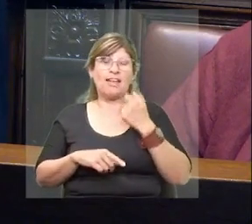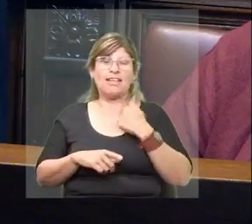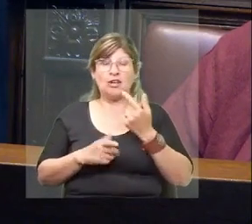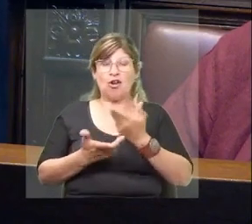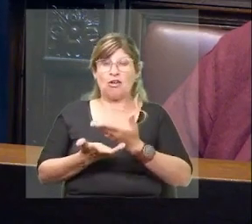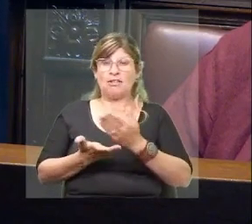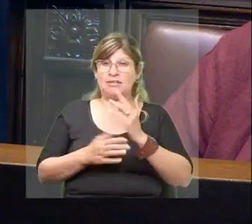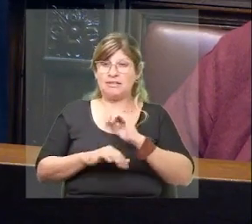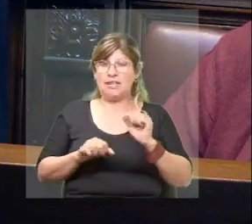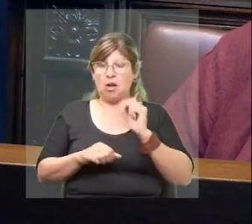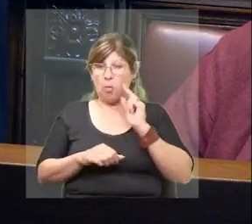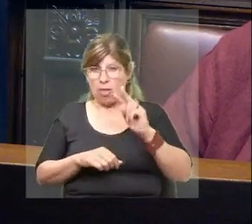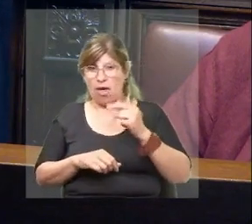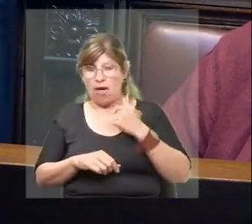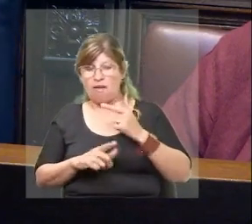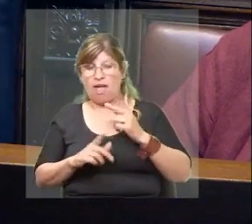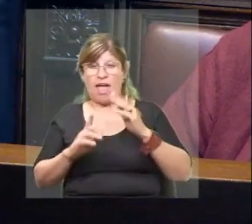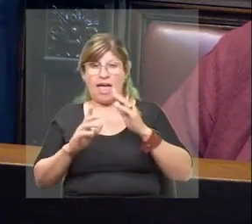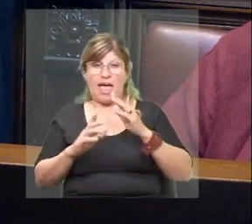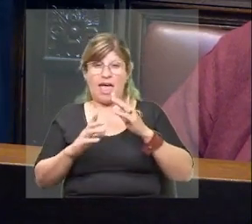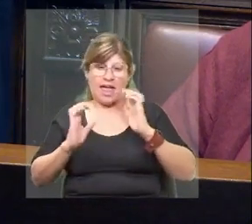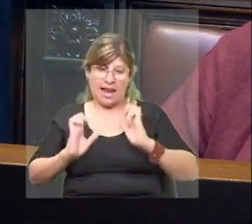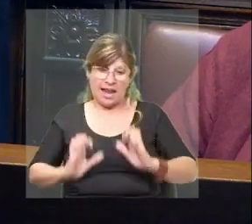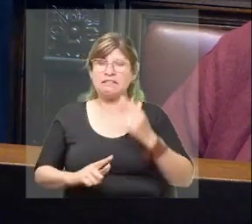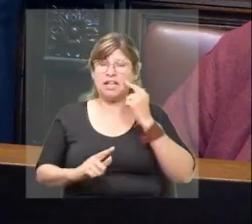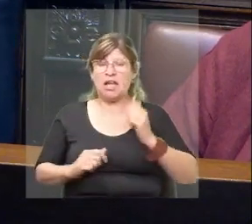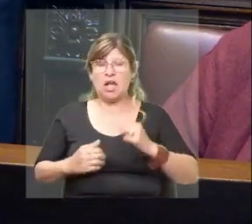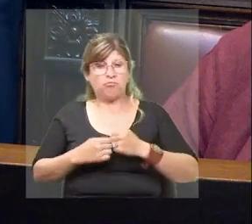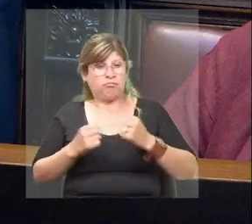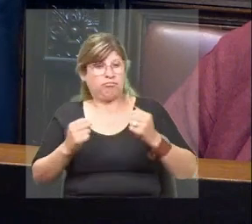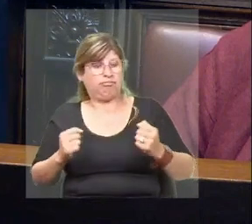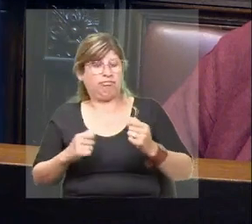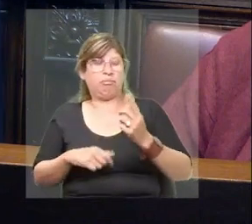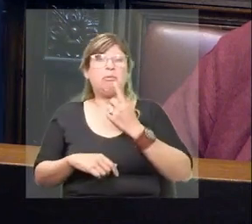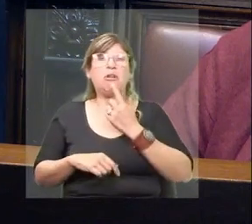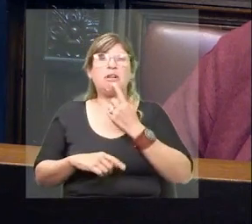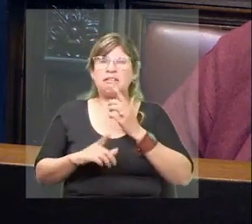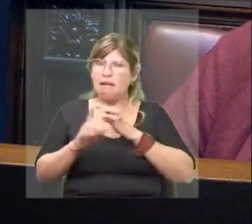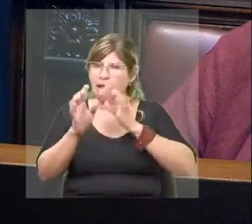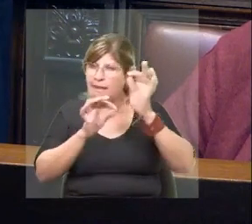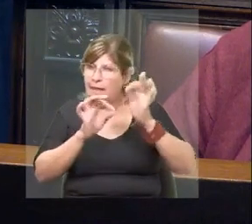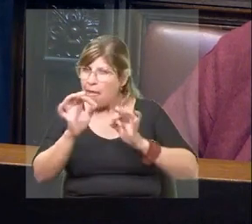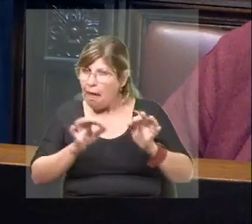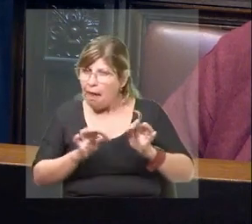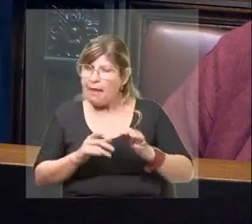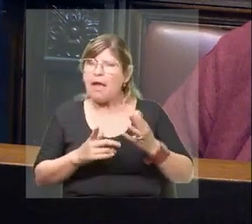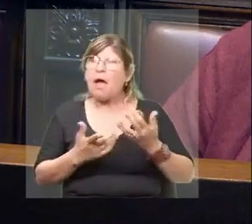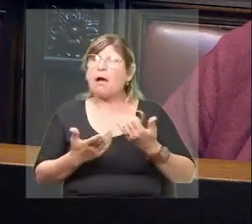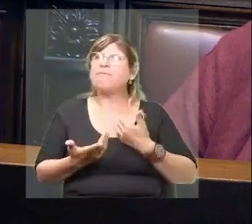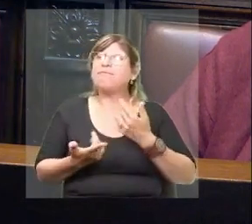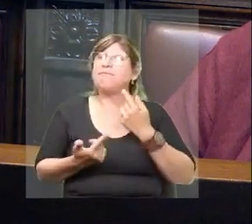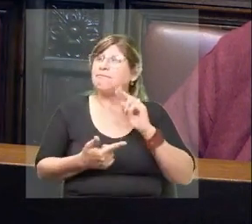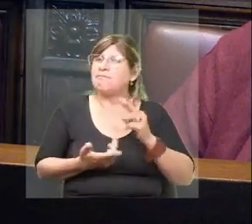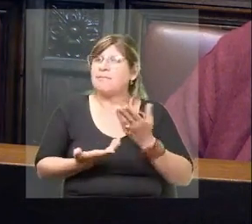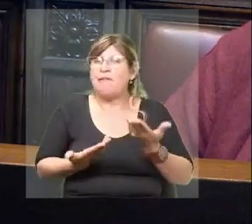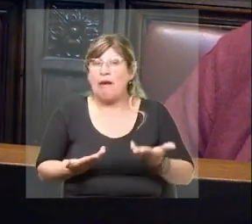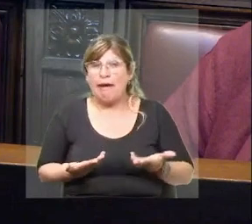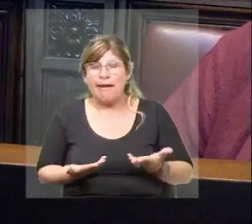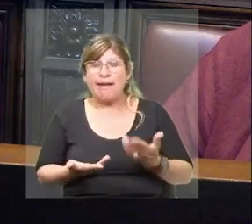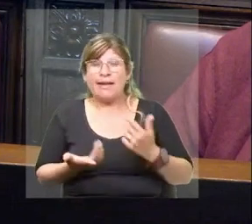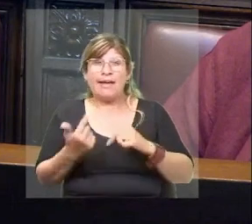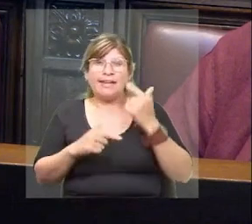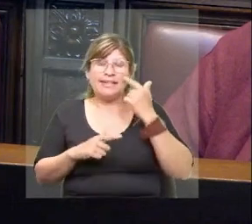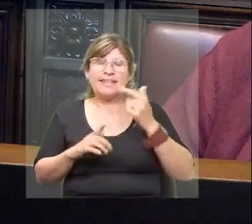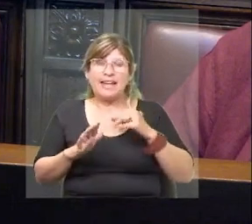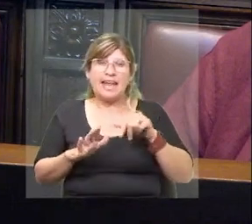mostraba su ética, su coraje político, su visión estratégica. Cómo no ver ahí la referencia del